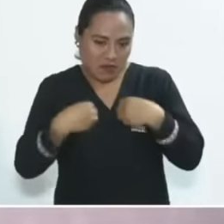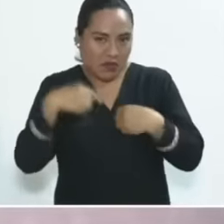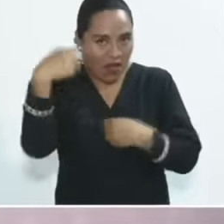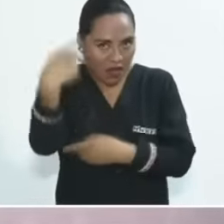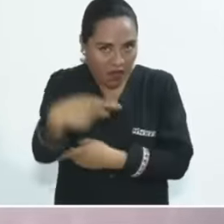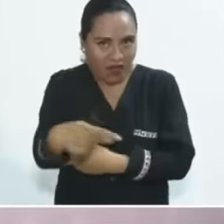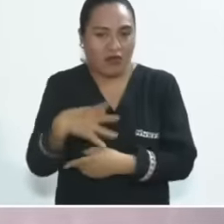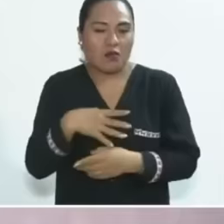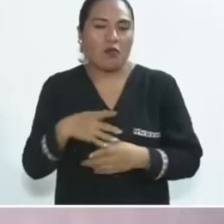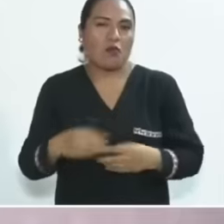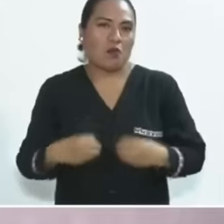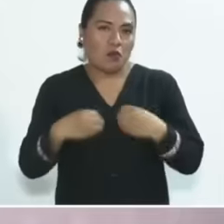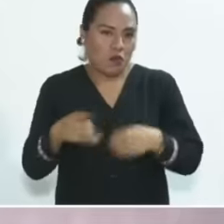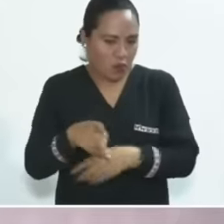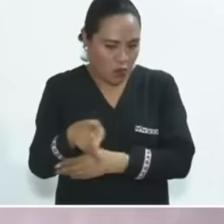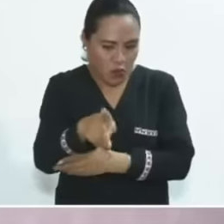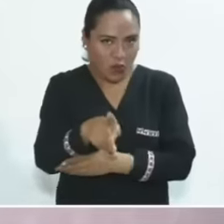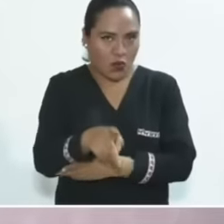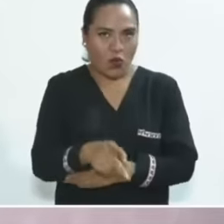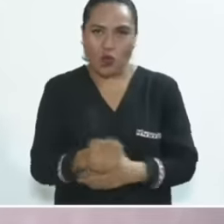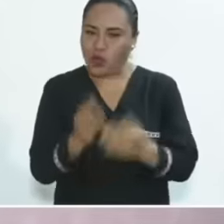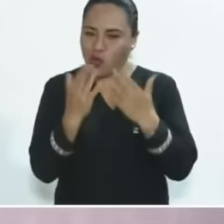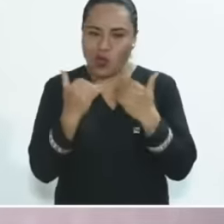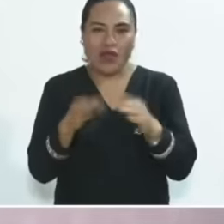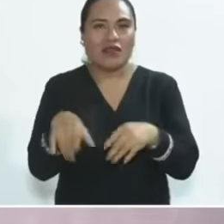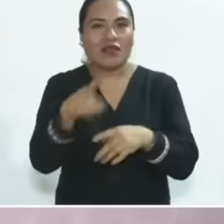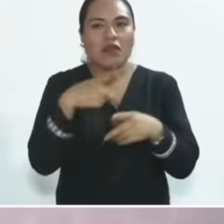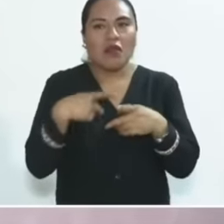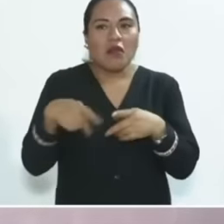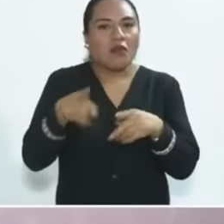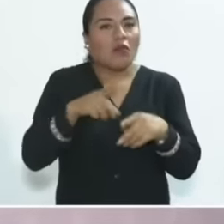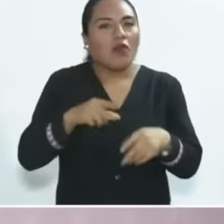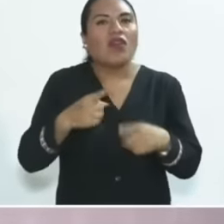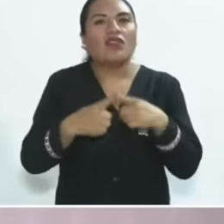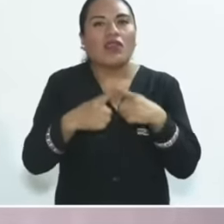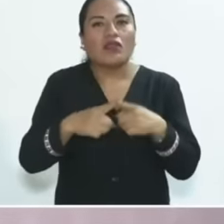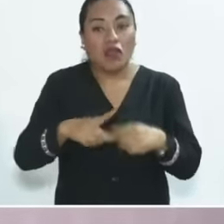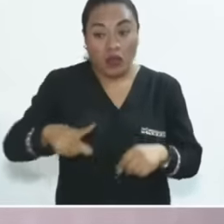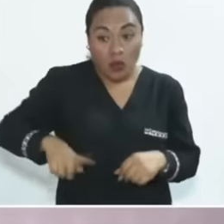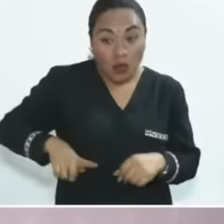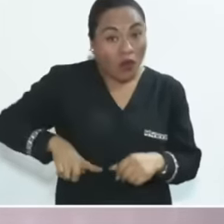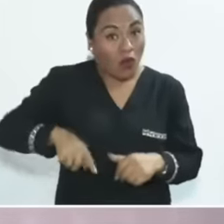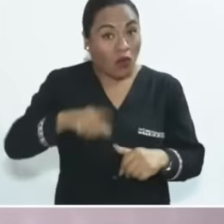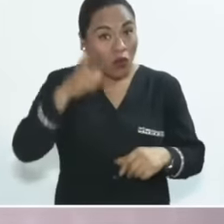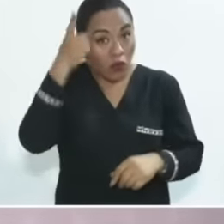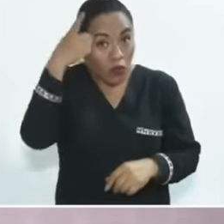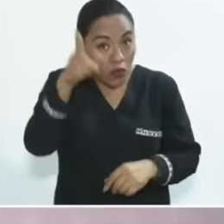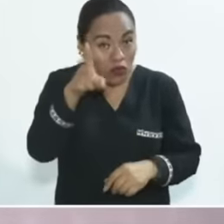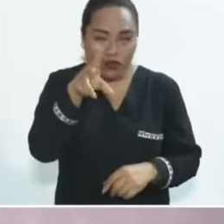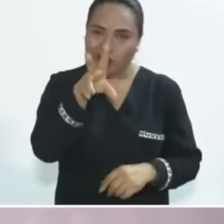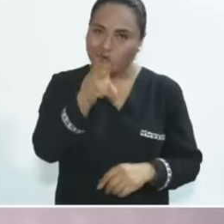hay propiedad privada. Y aquí se